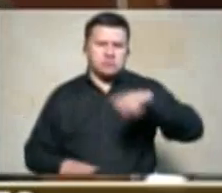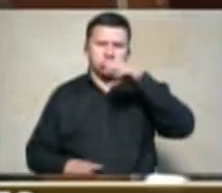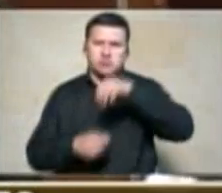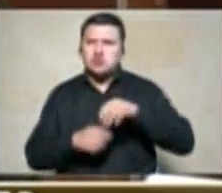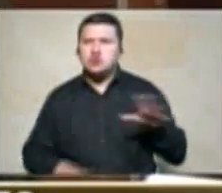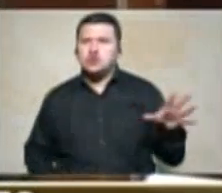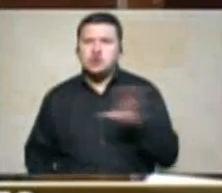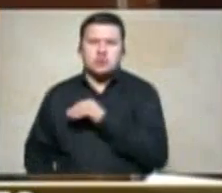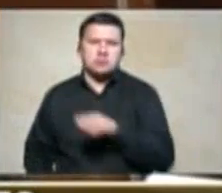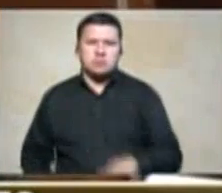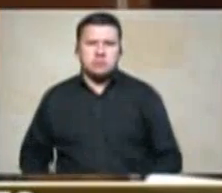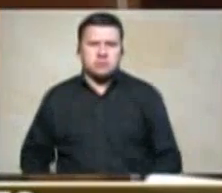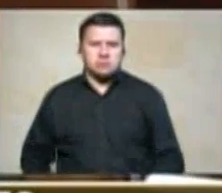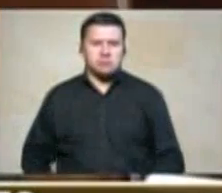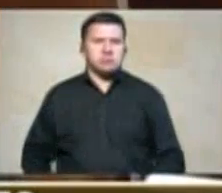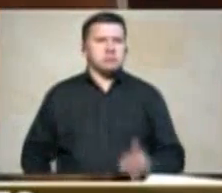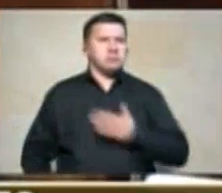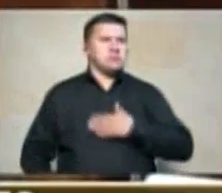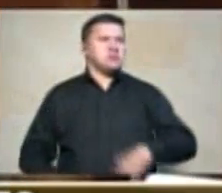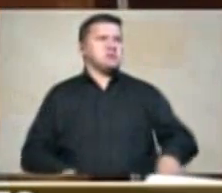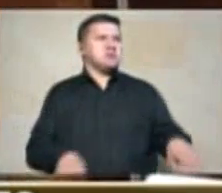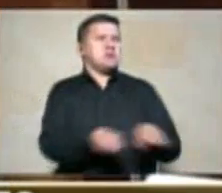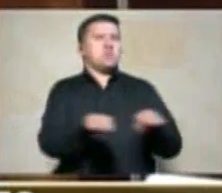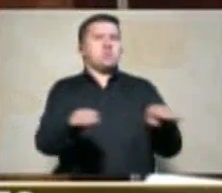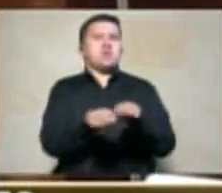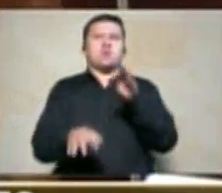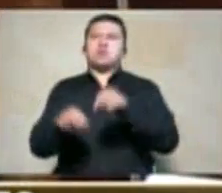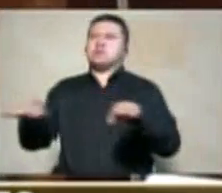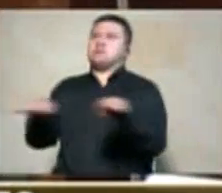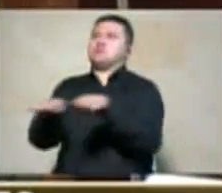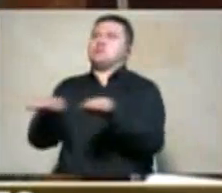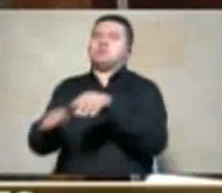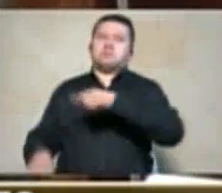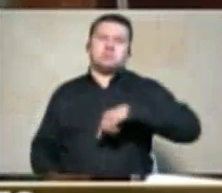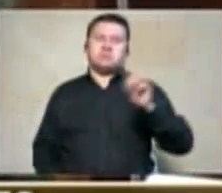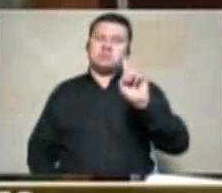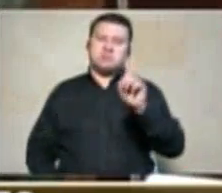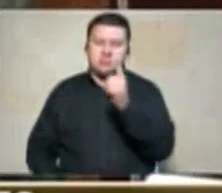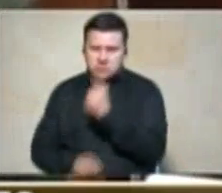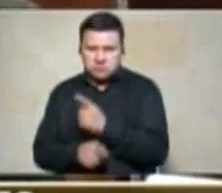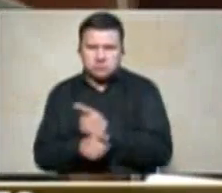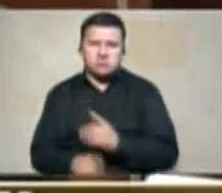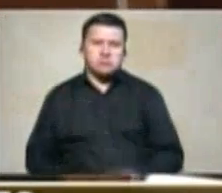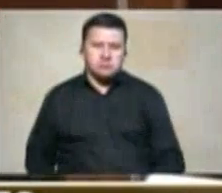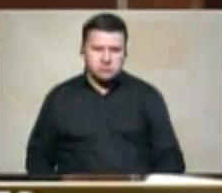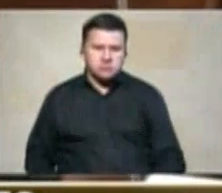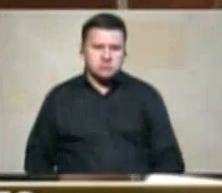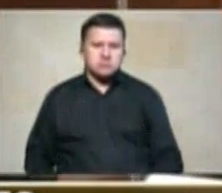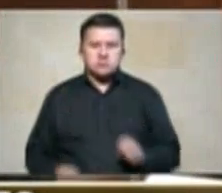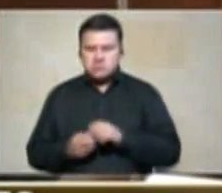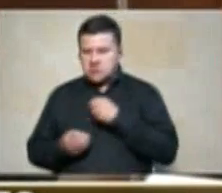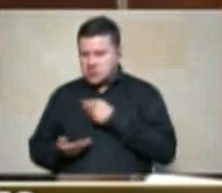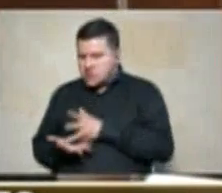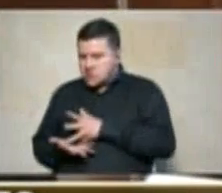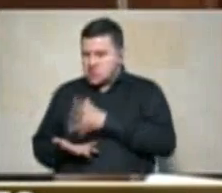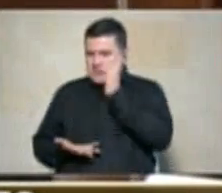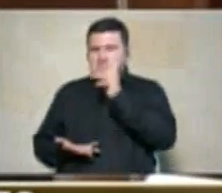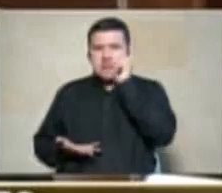la justicia. Y así es, porque los más ricos tienen cómo acceder a mucho